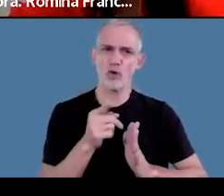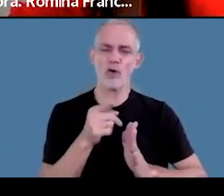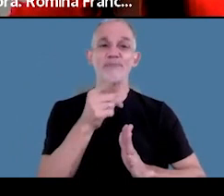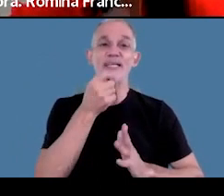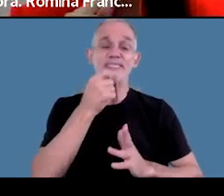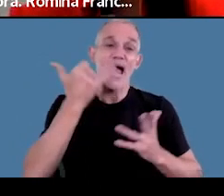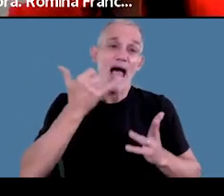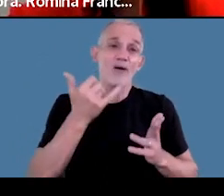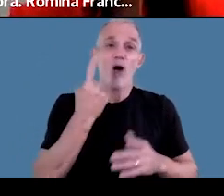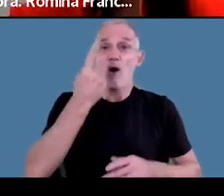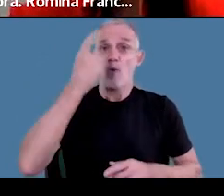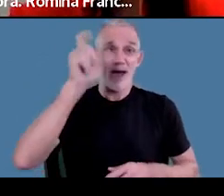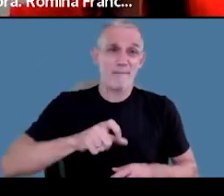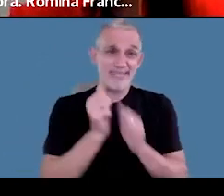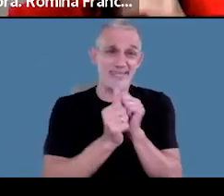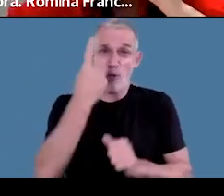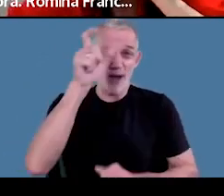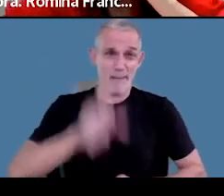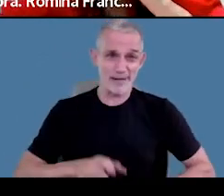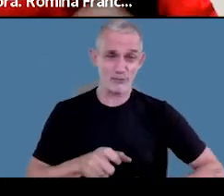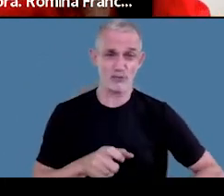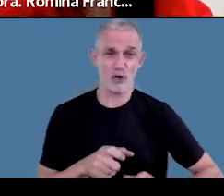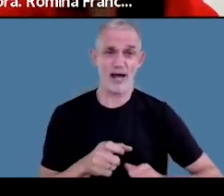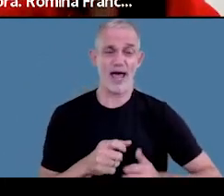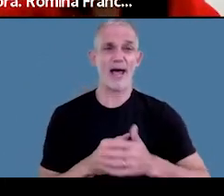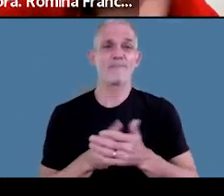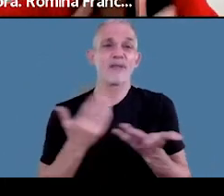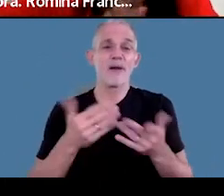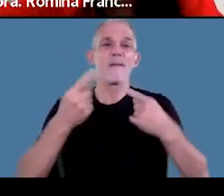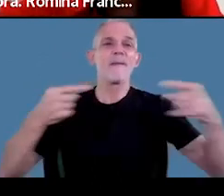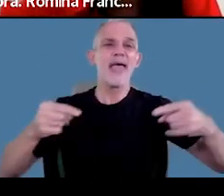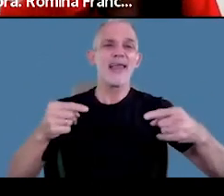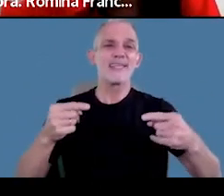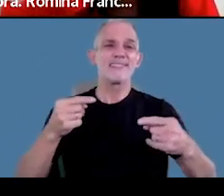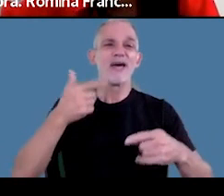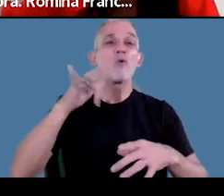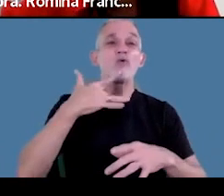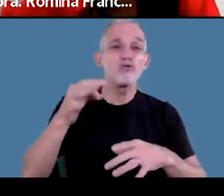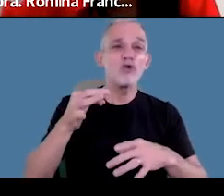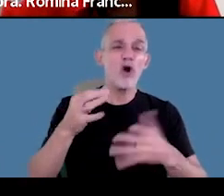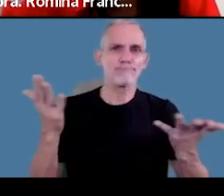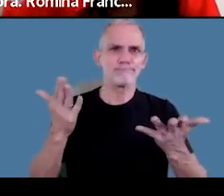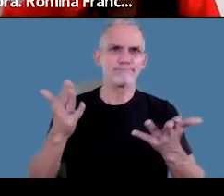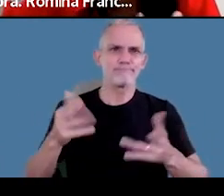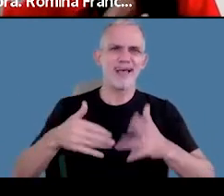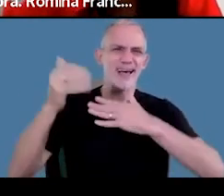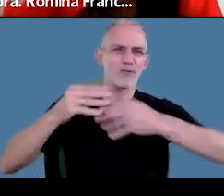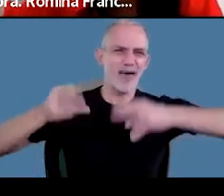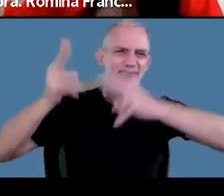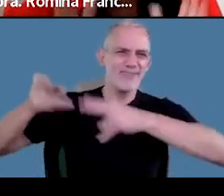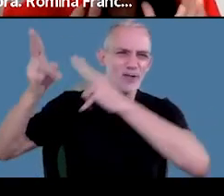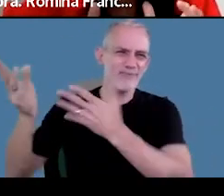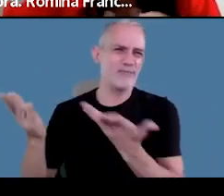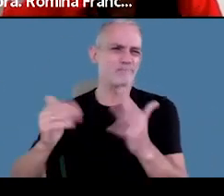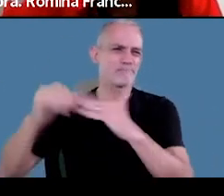con una unipersonal y tiene bienes de uso, tienen que considerar que esto tiene